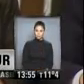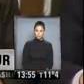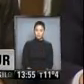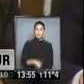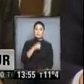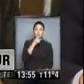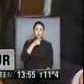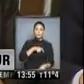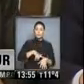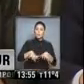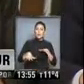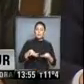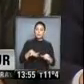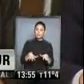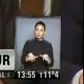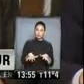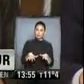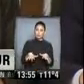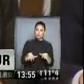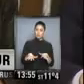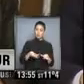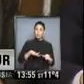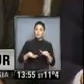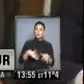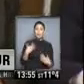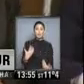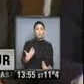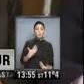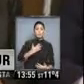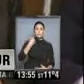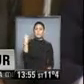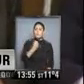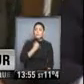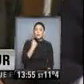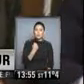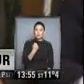Porque en los momentos donde pueden ser más cruciales